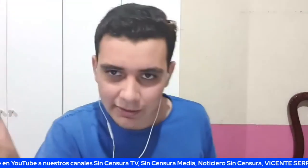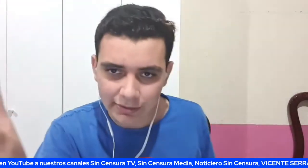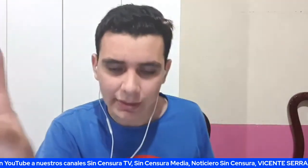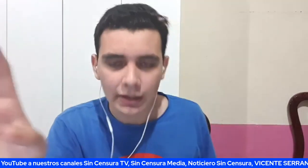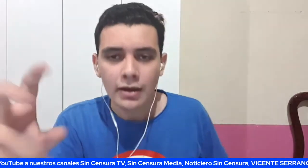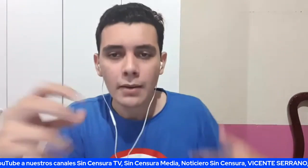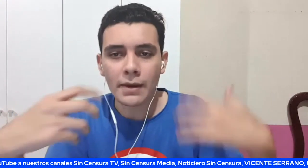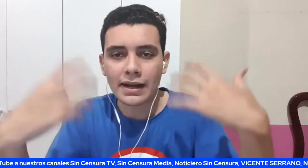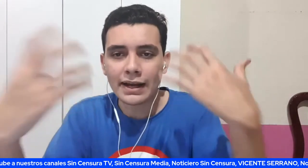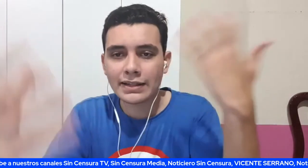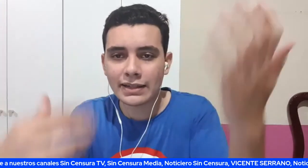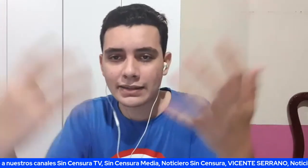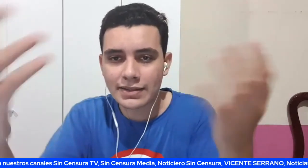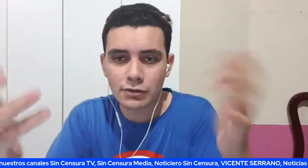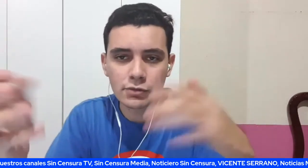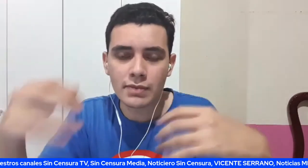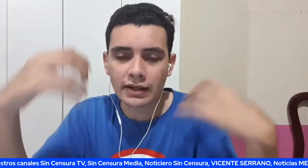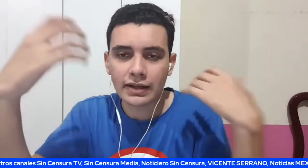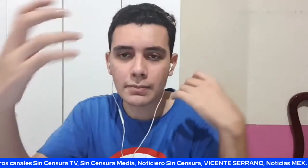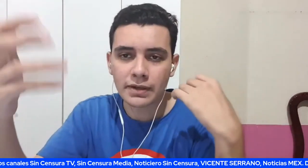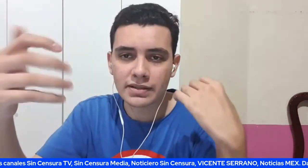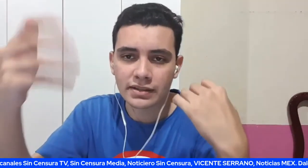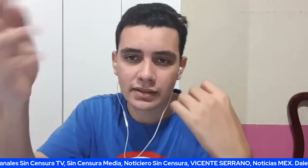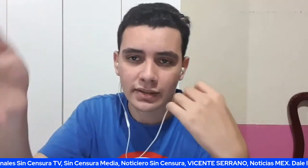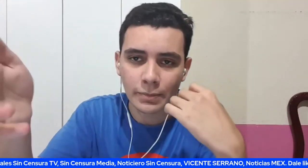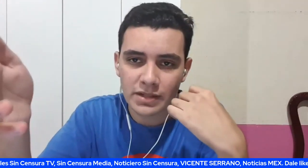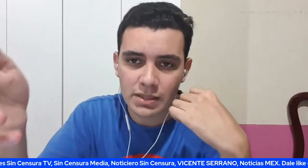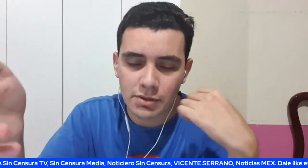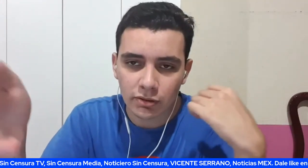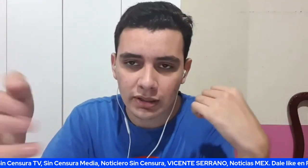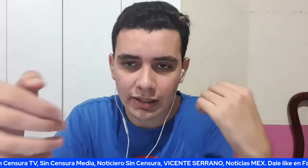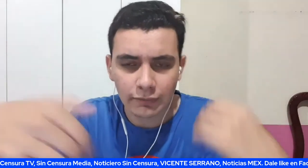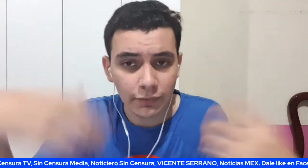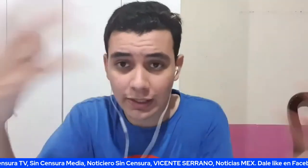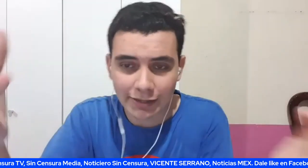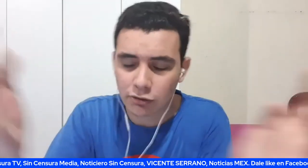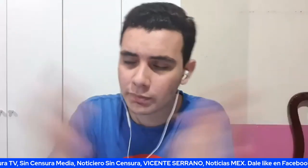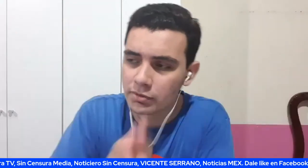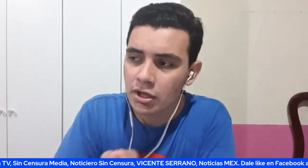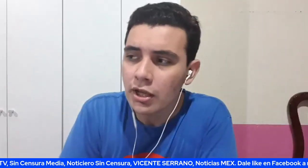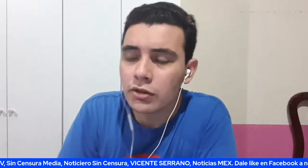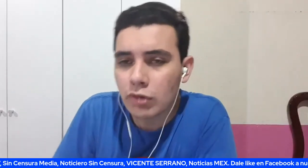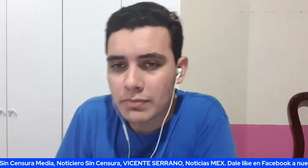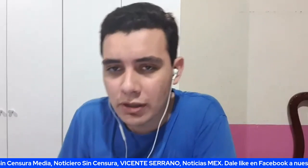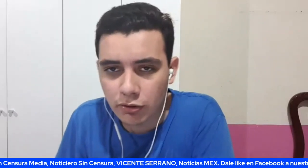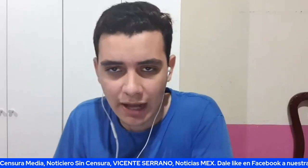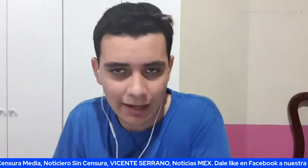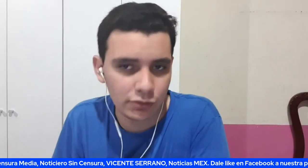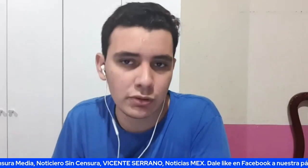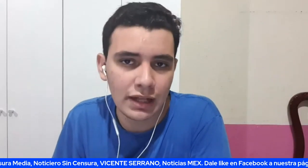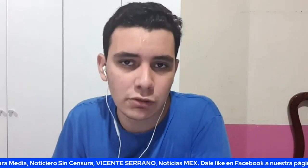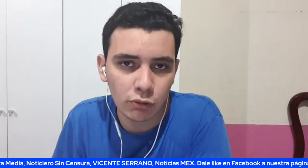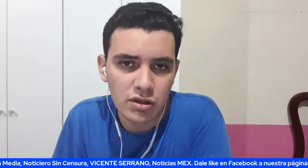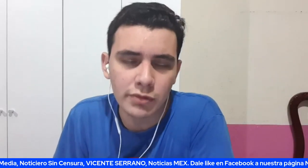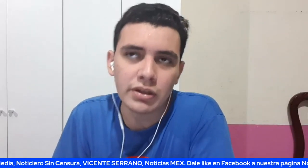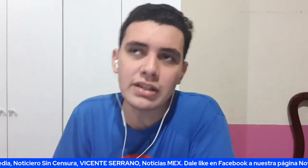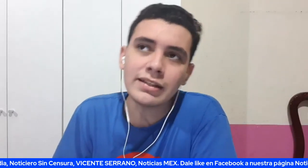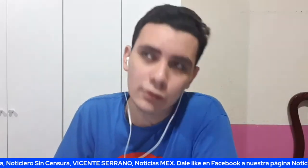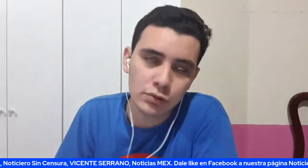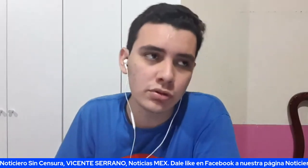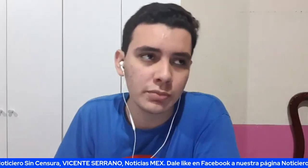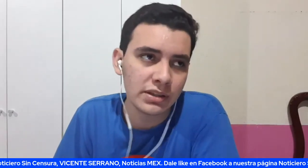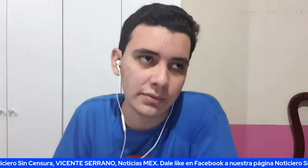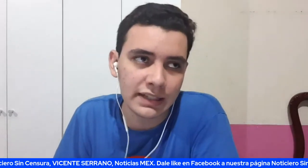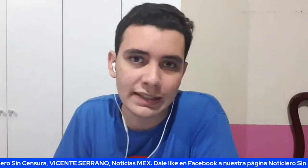de, carajo, no pago impuestos, no doy las prestaciones ni los derechos laborales que mis empleados se merecen, vamos